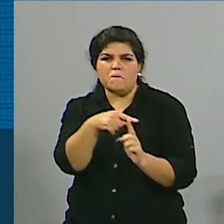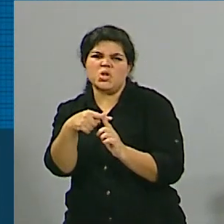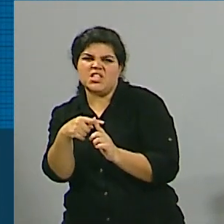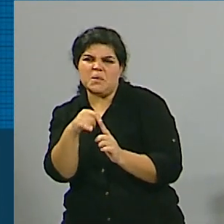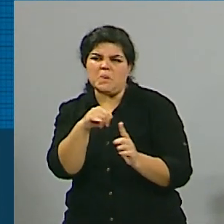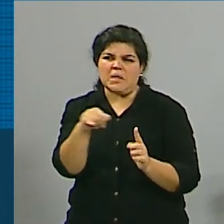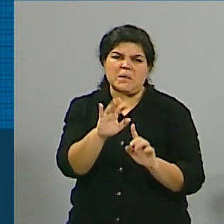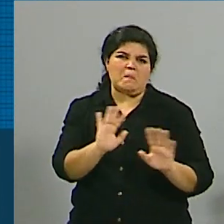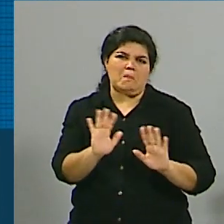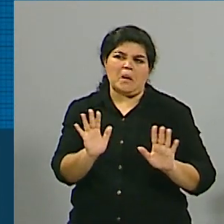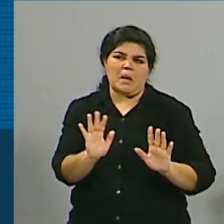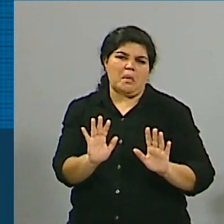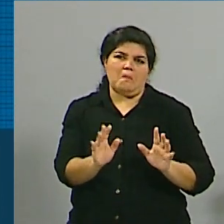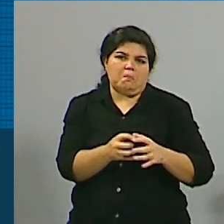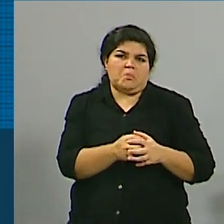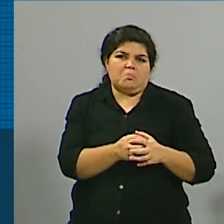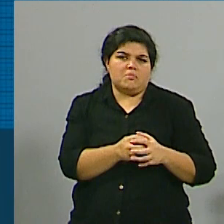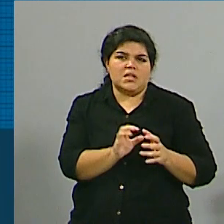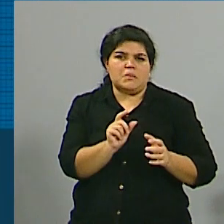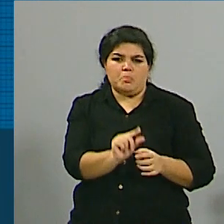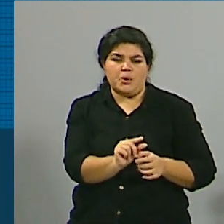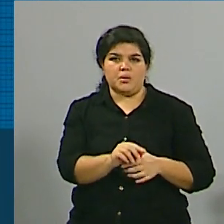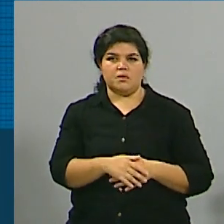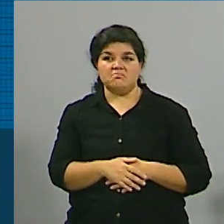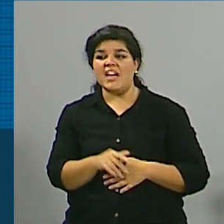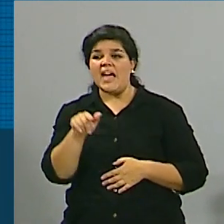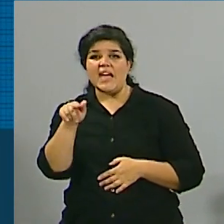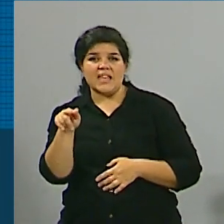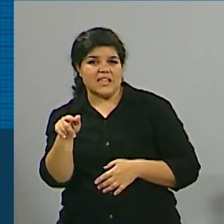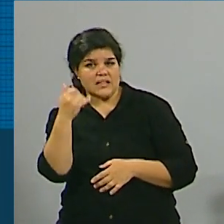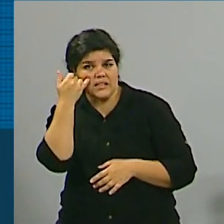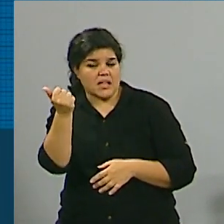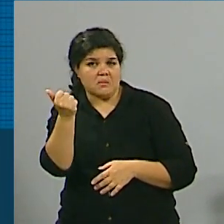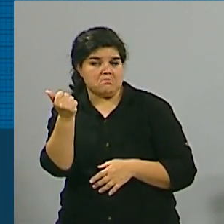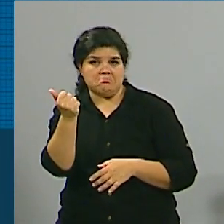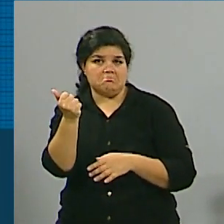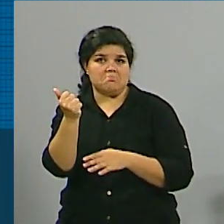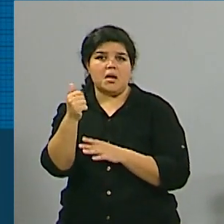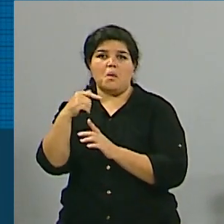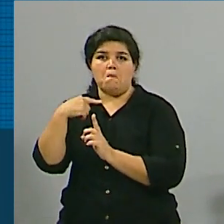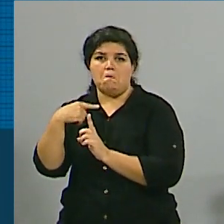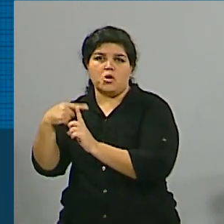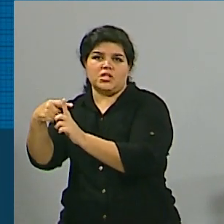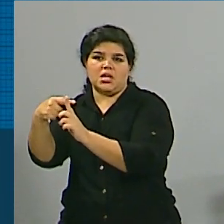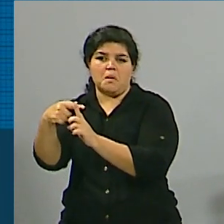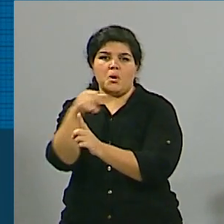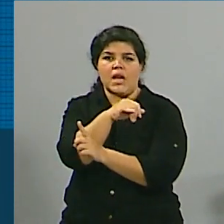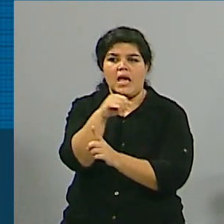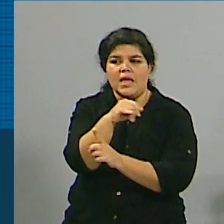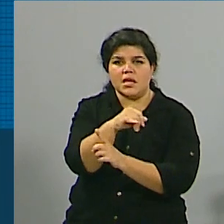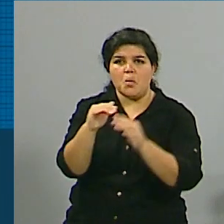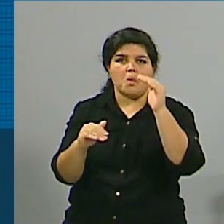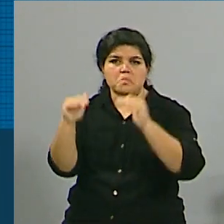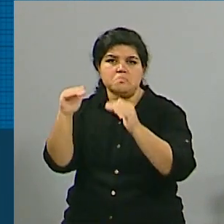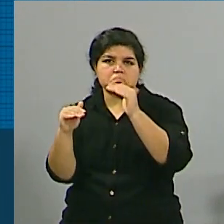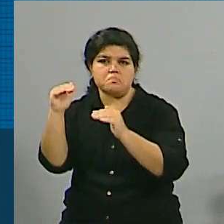imagen. Es decir, que su piso y su techo ya están dentro de los límites estadísticos que lo podemos estar visualizando. Su